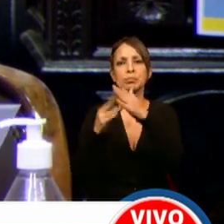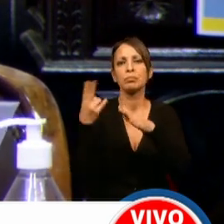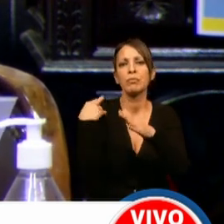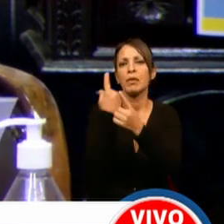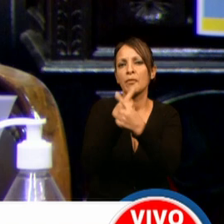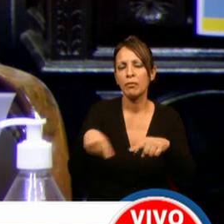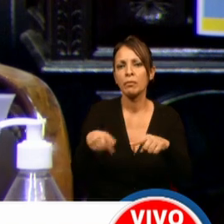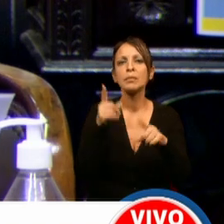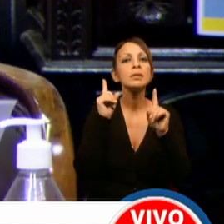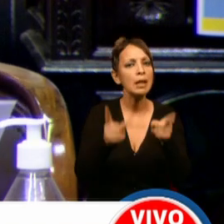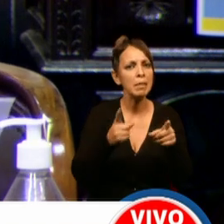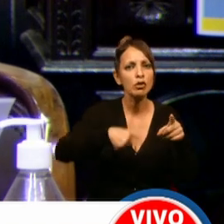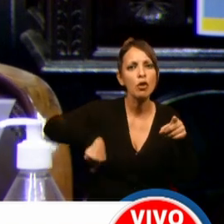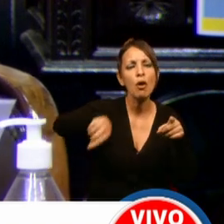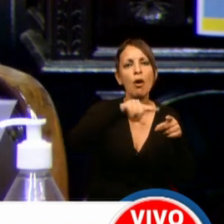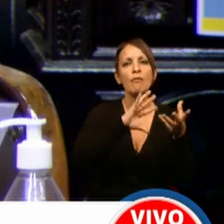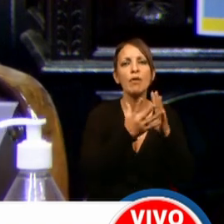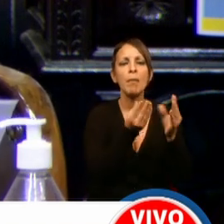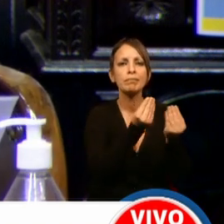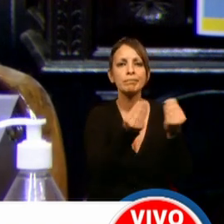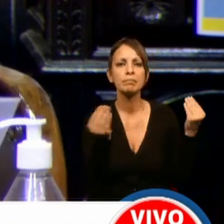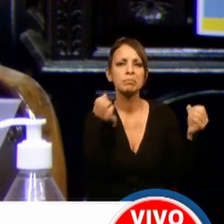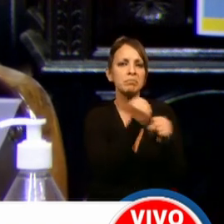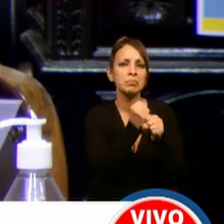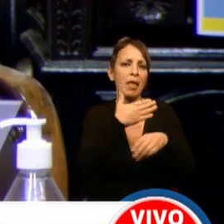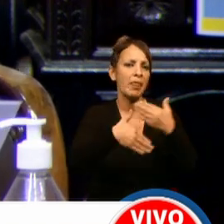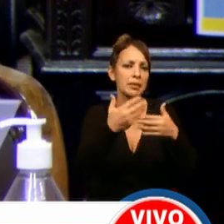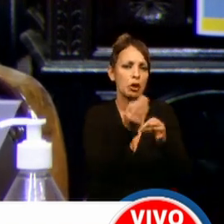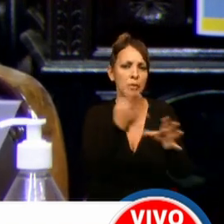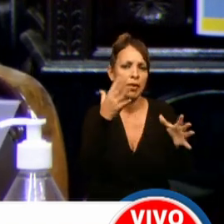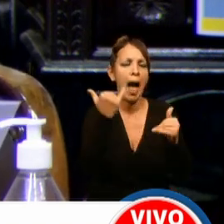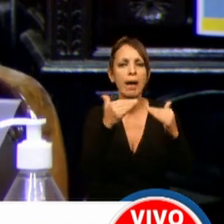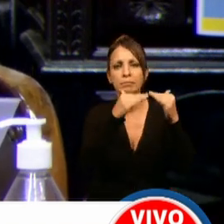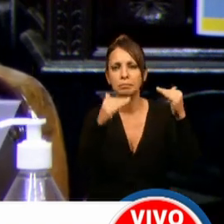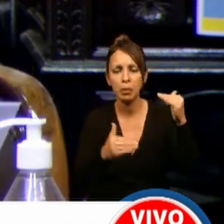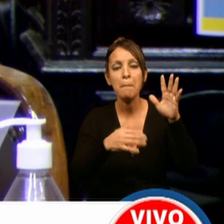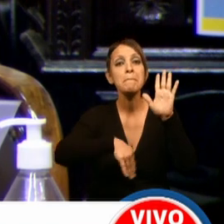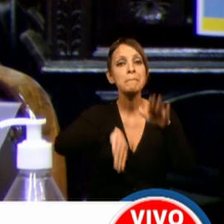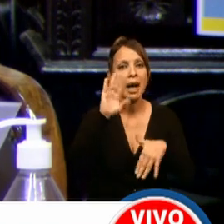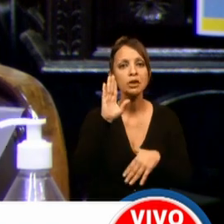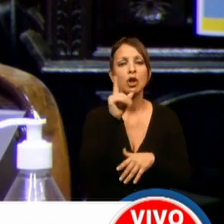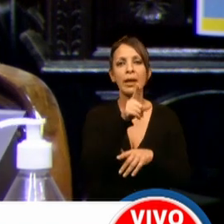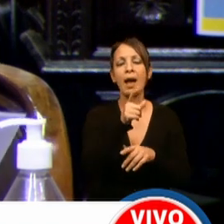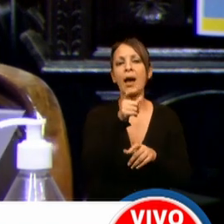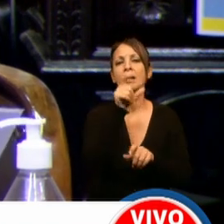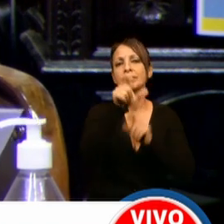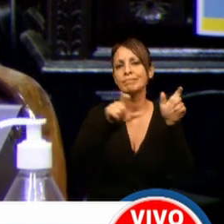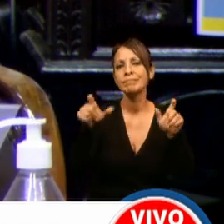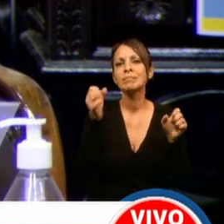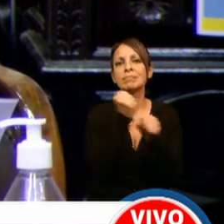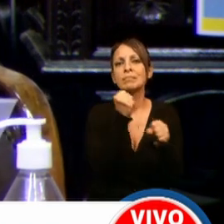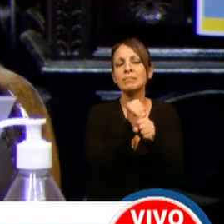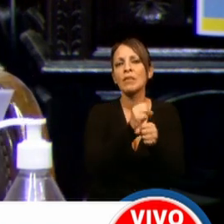también en toda la cadena de su desarrollo profesional estando la mayoría calzadas